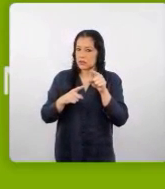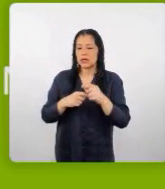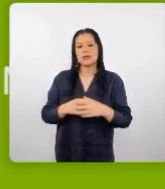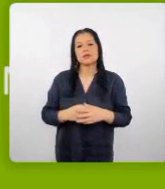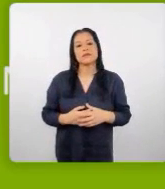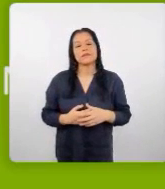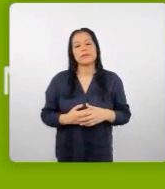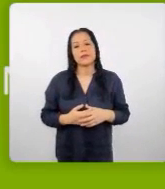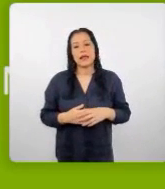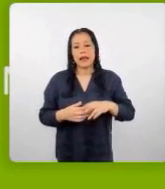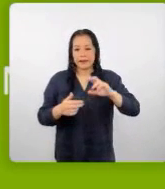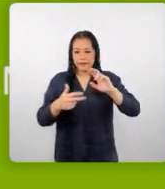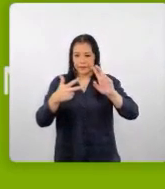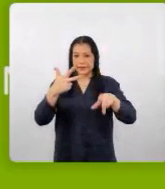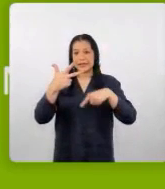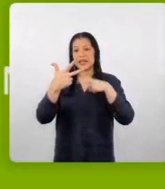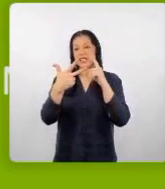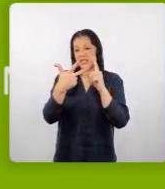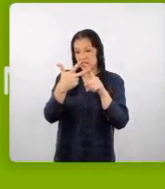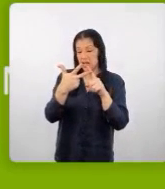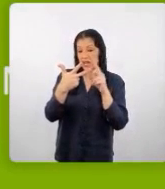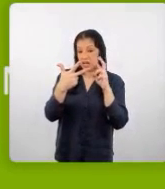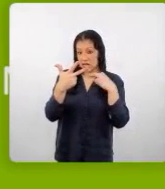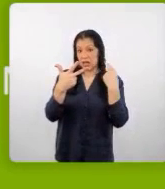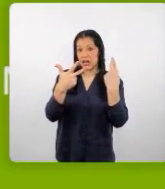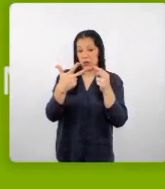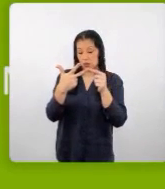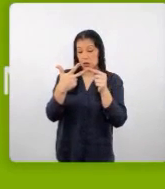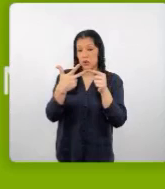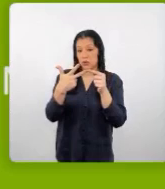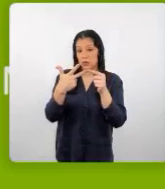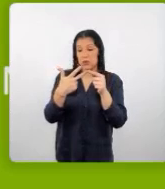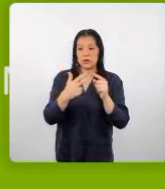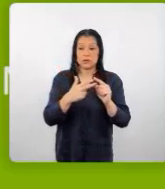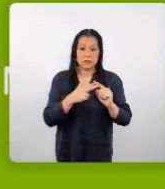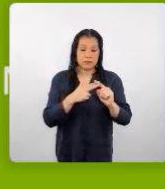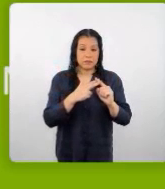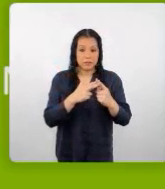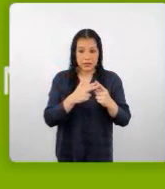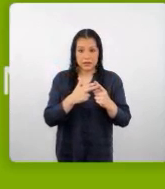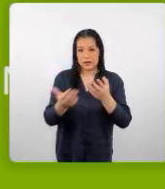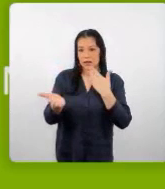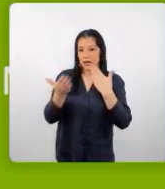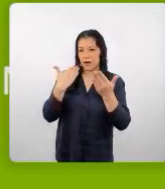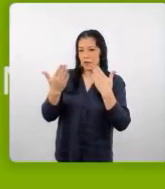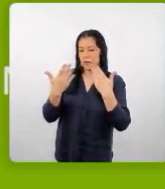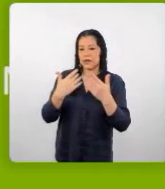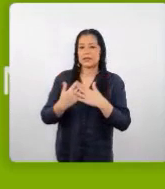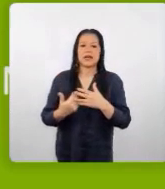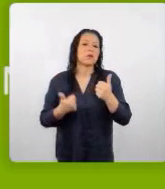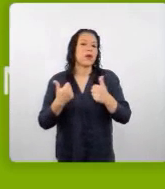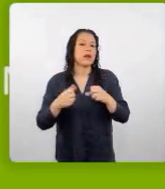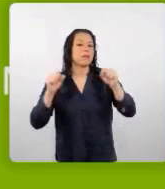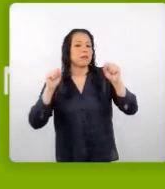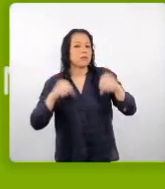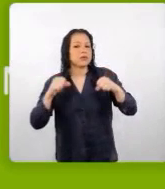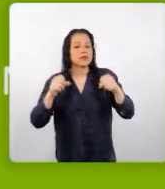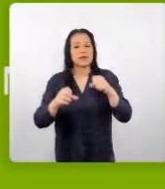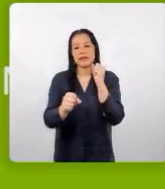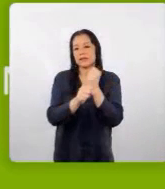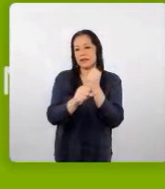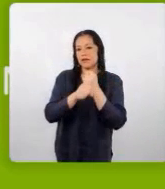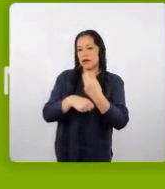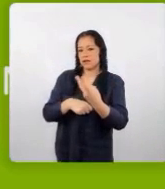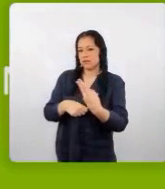razón de la tercera reunión, cuando recién uno empieza a conversar sobre qué posibilidades de trabajo